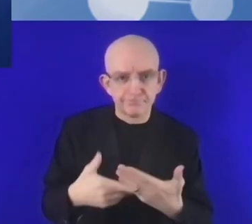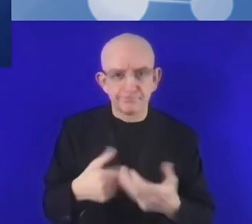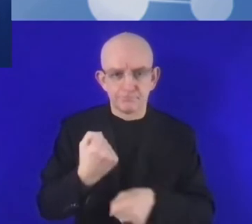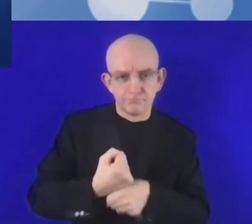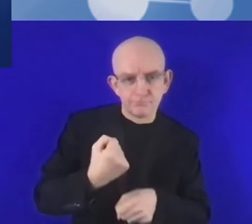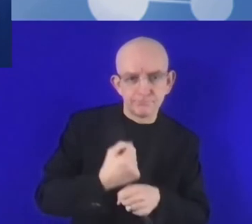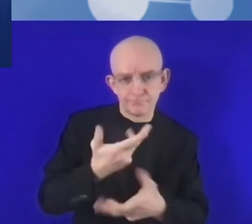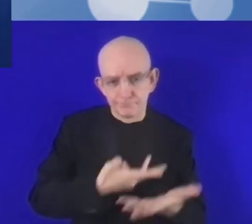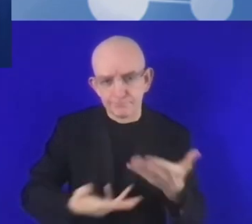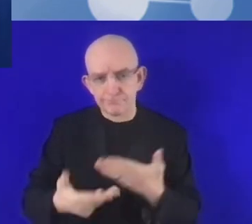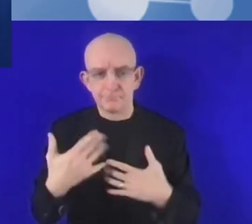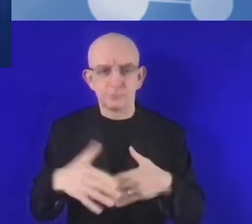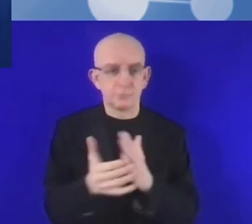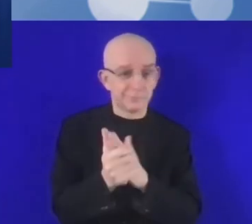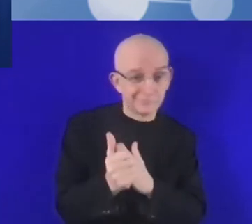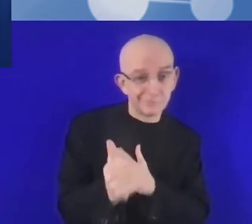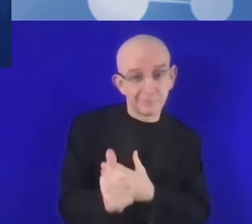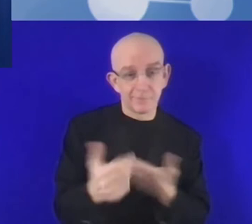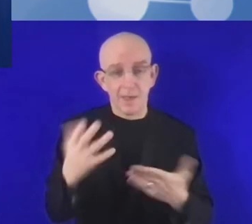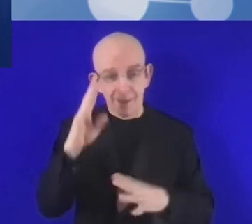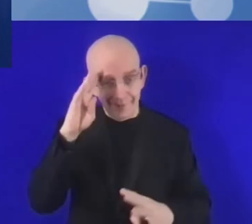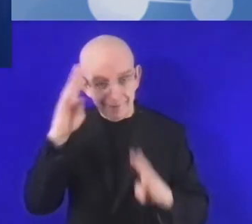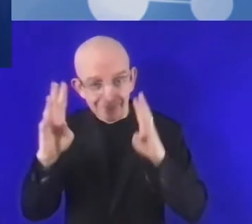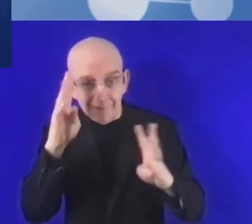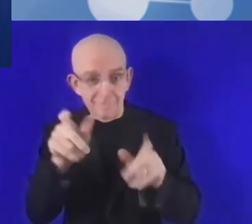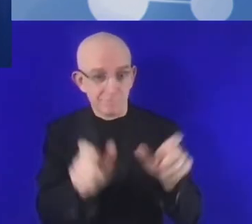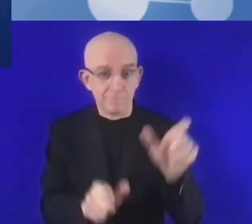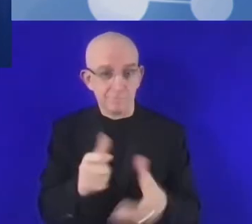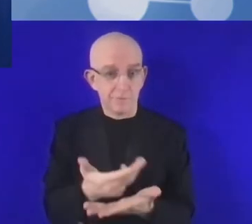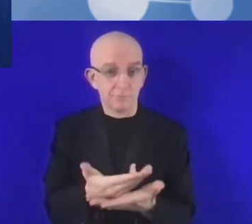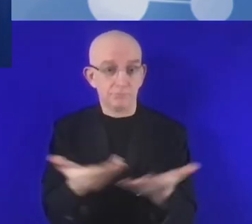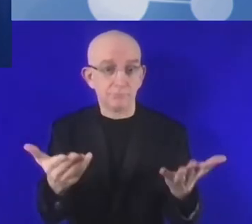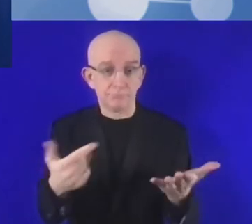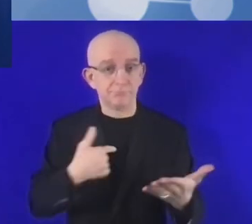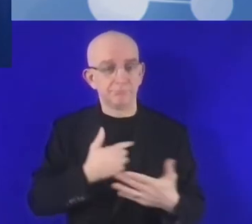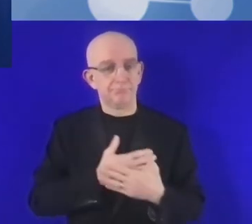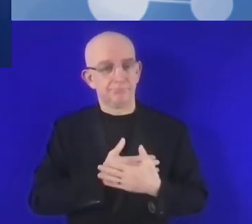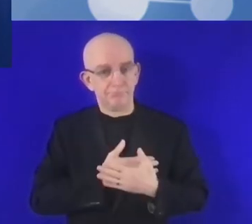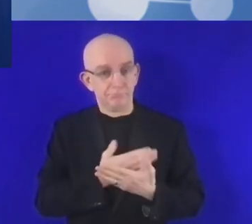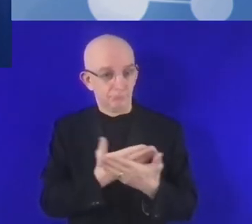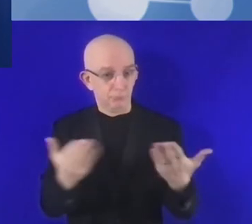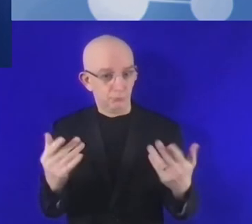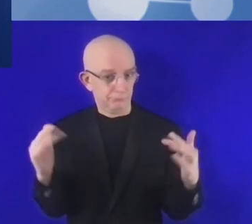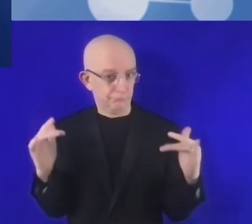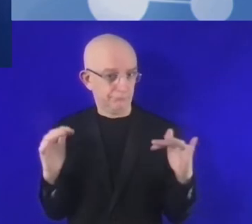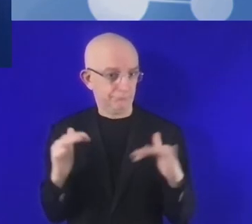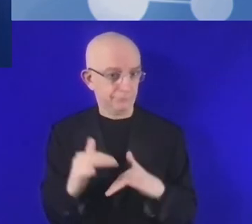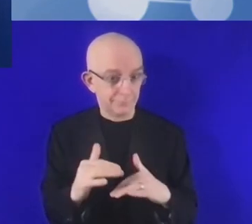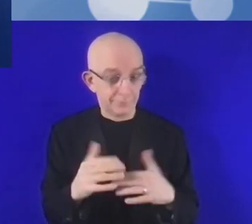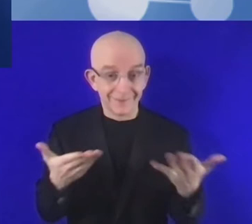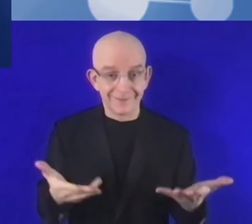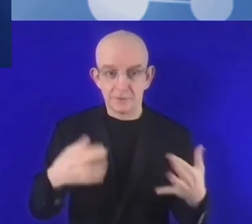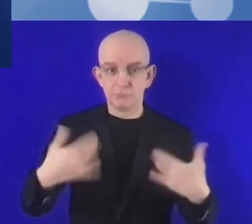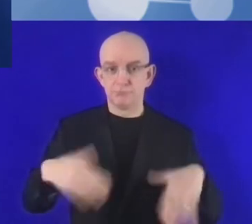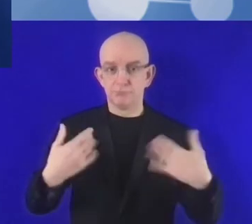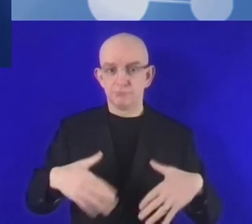para estar aquí en esta región de Europa centro-oriental, una región de